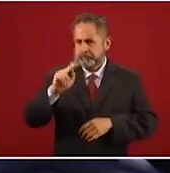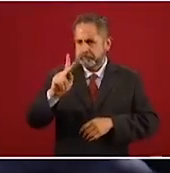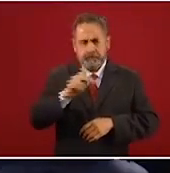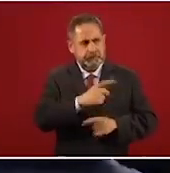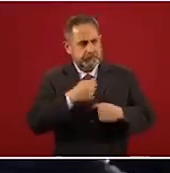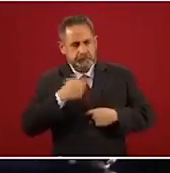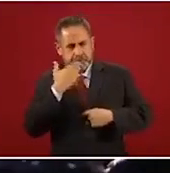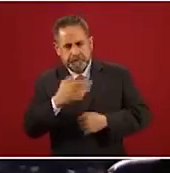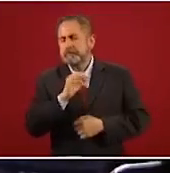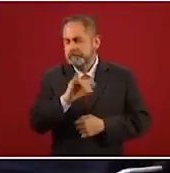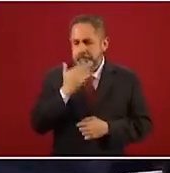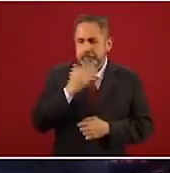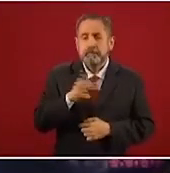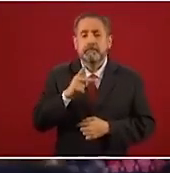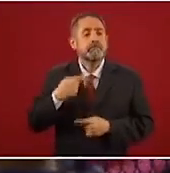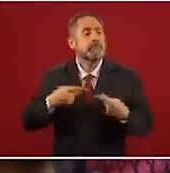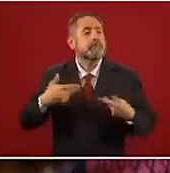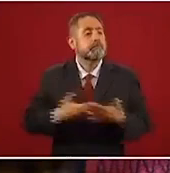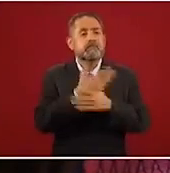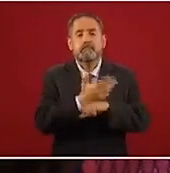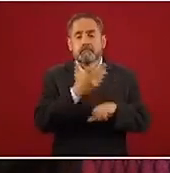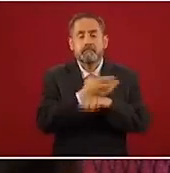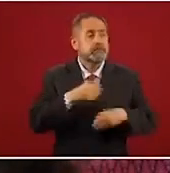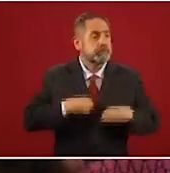los ciudadanos estadounidenses